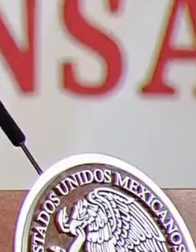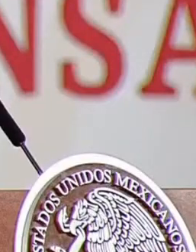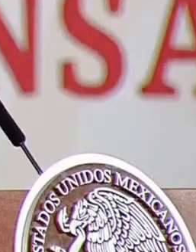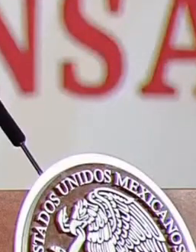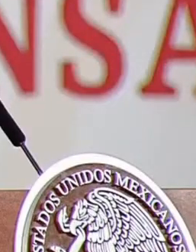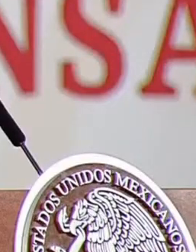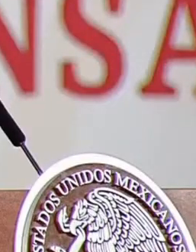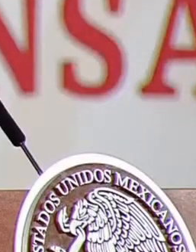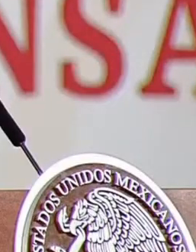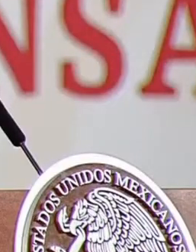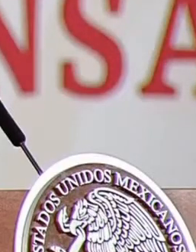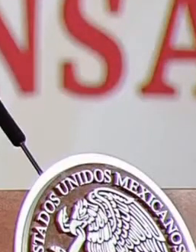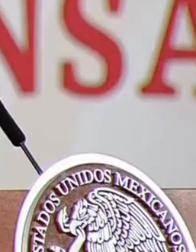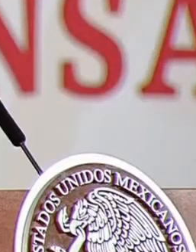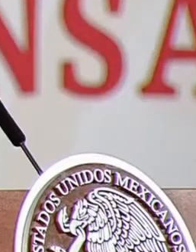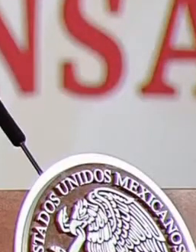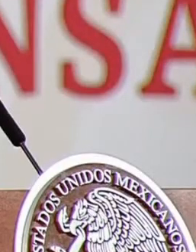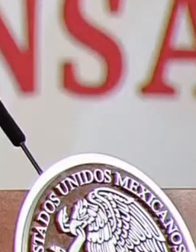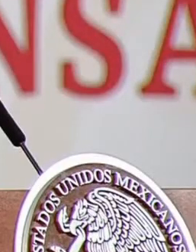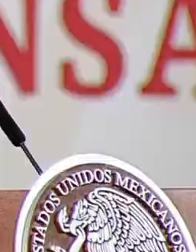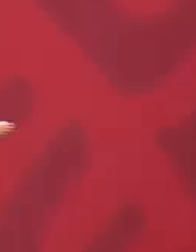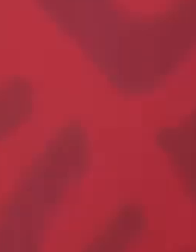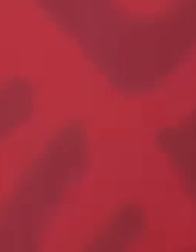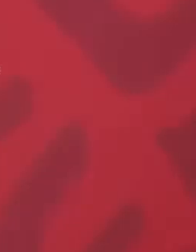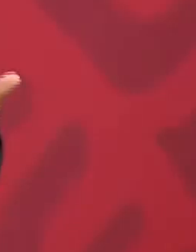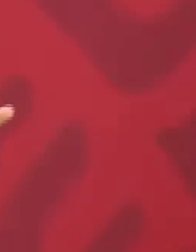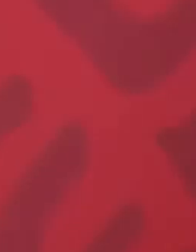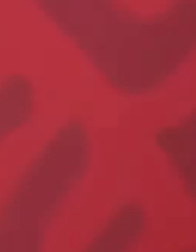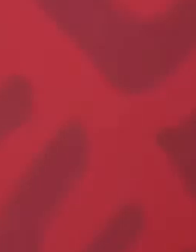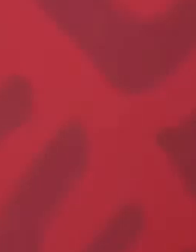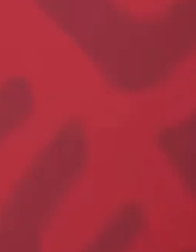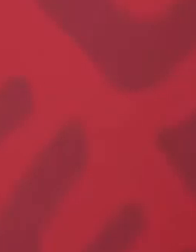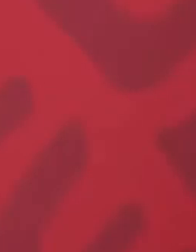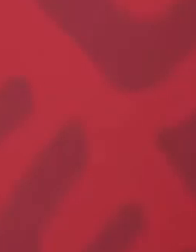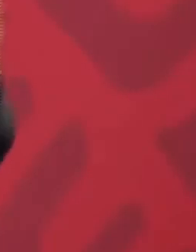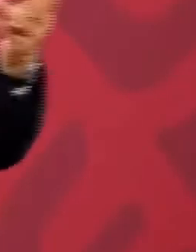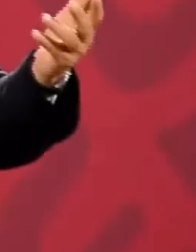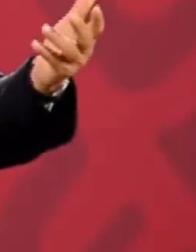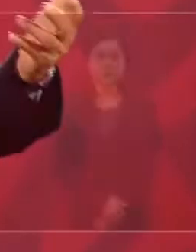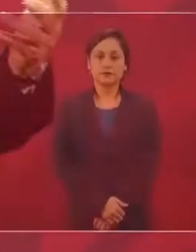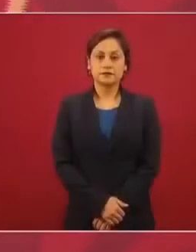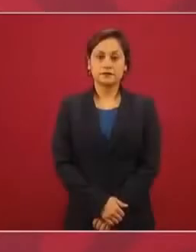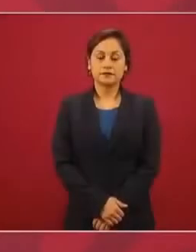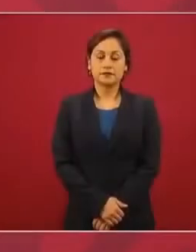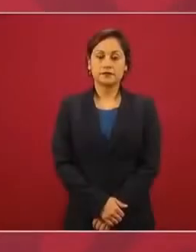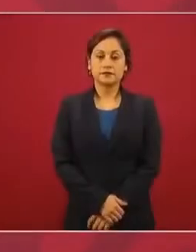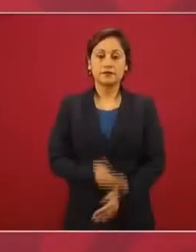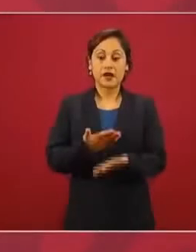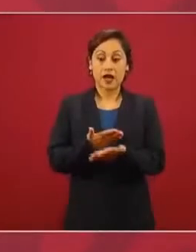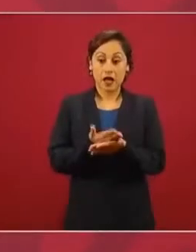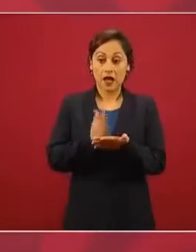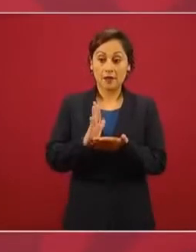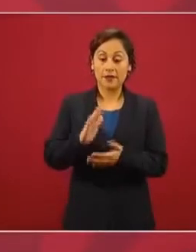me gusta la historia, porque imagínense, guardada todas las proporciones,